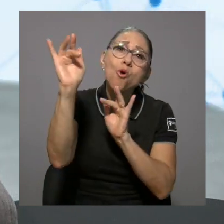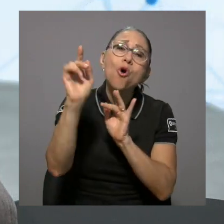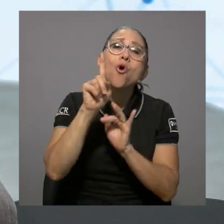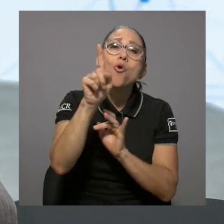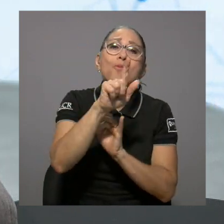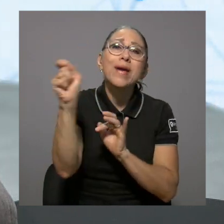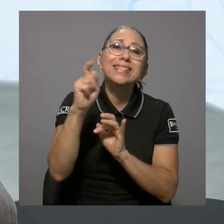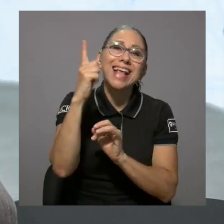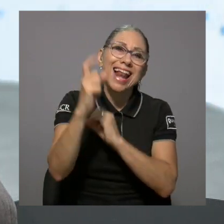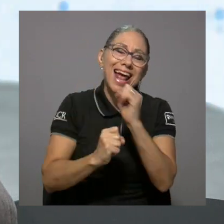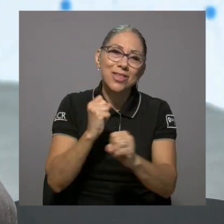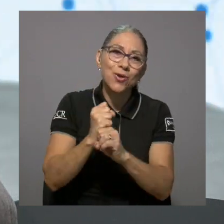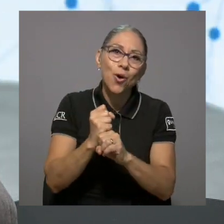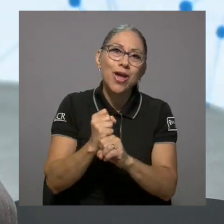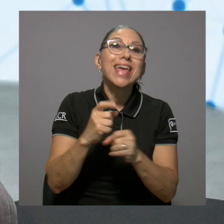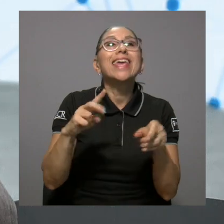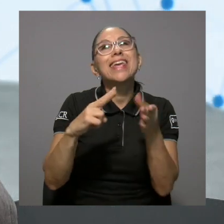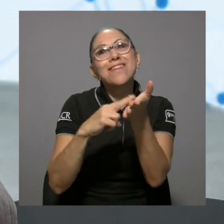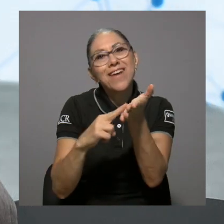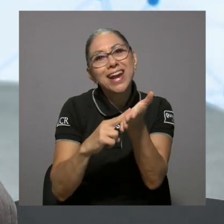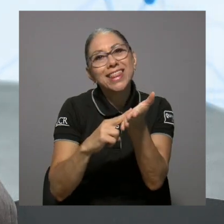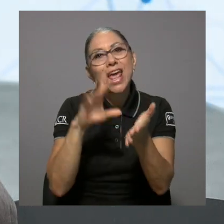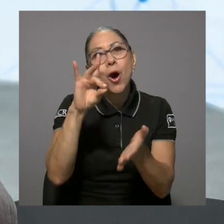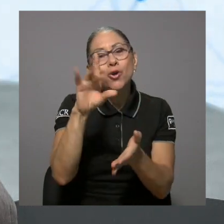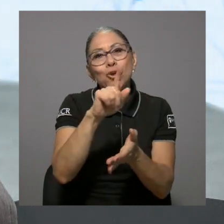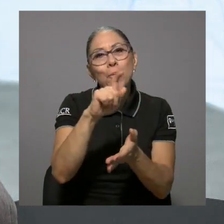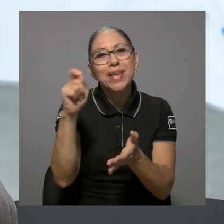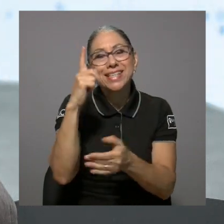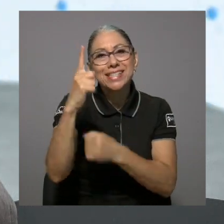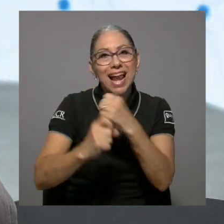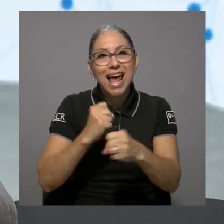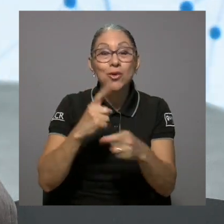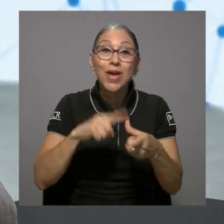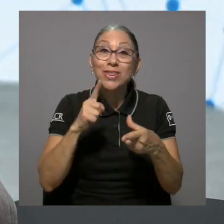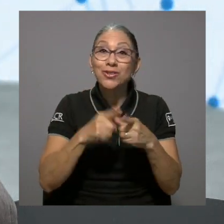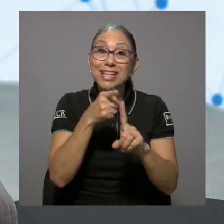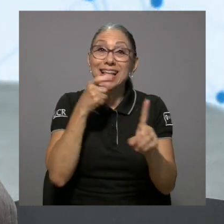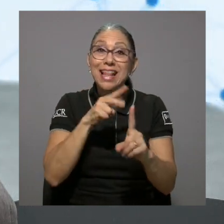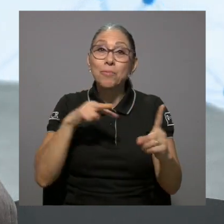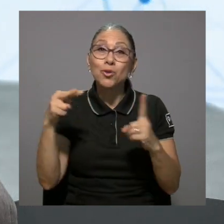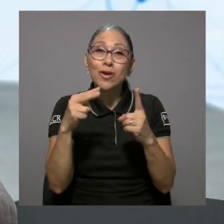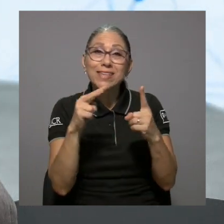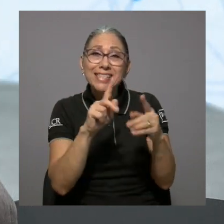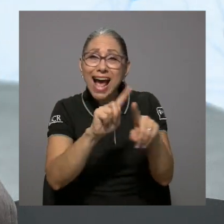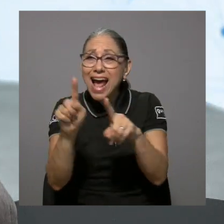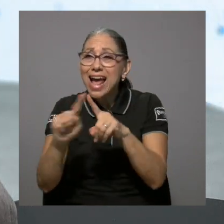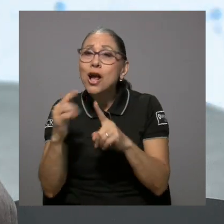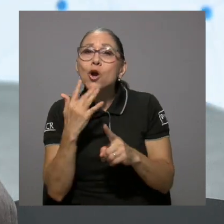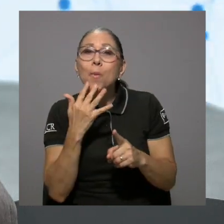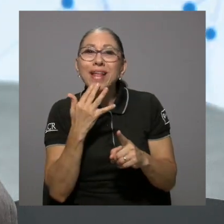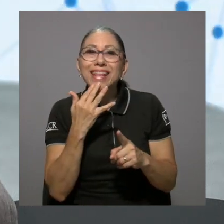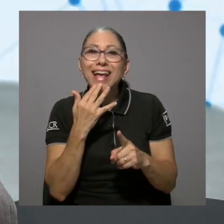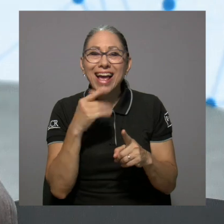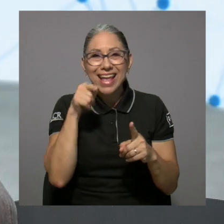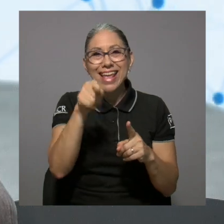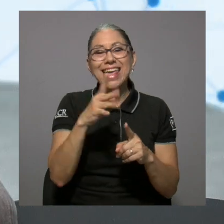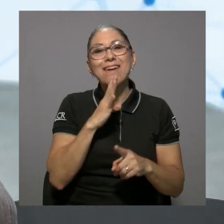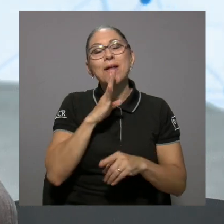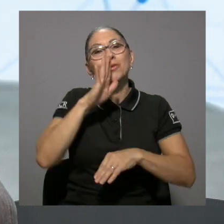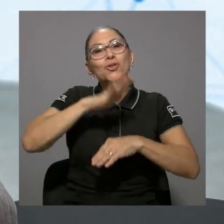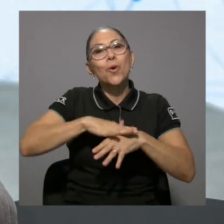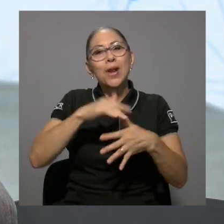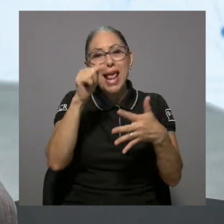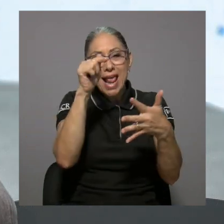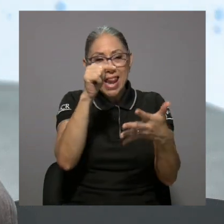8 meses al año. Entonces, desde el punto de vista cromático, ¿verdad? Que que también ahí lo relacionamos el tema de la paleta vegetal